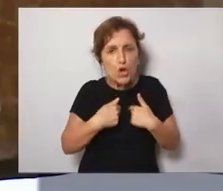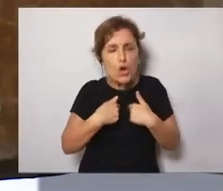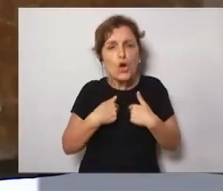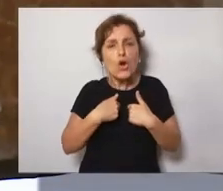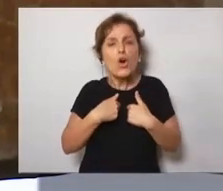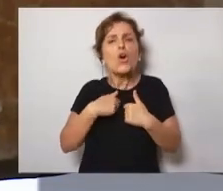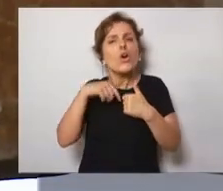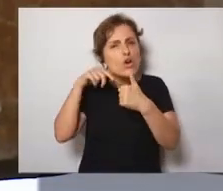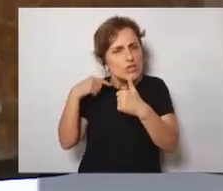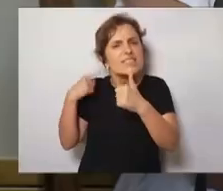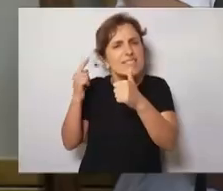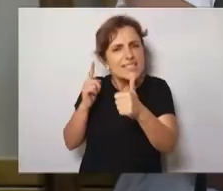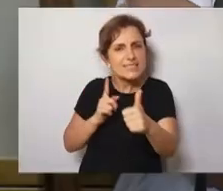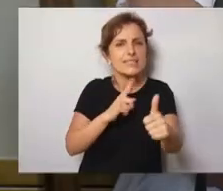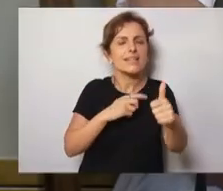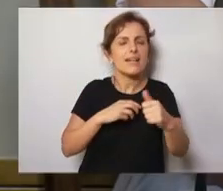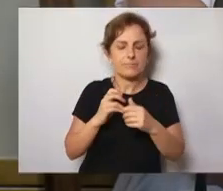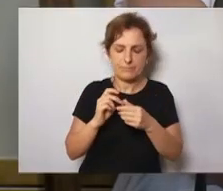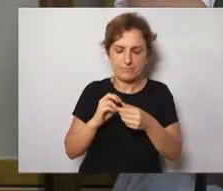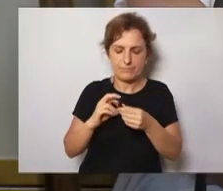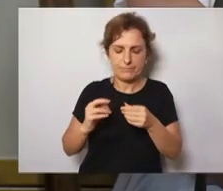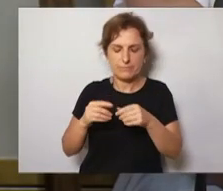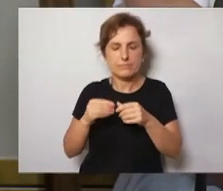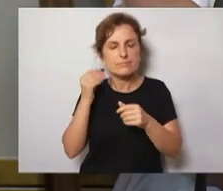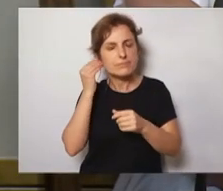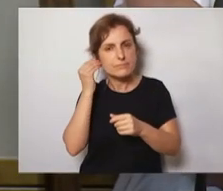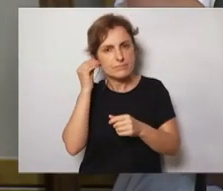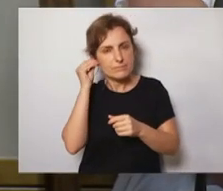de hecho y